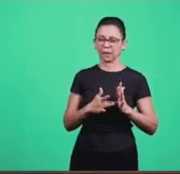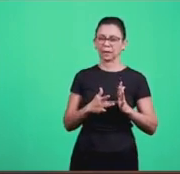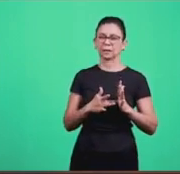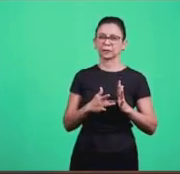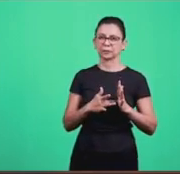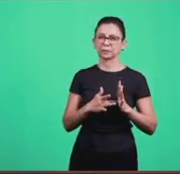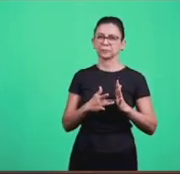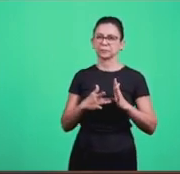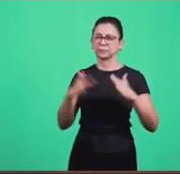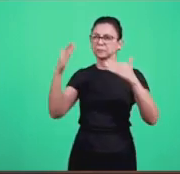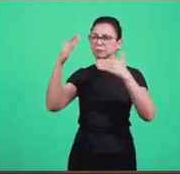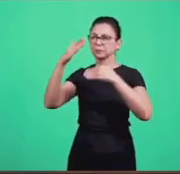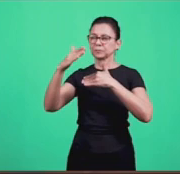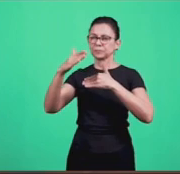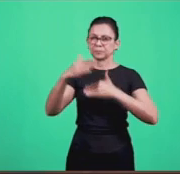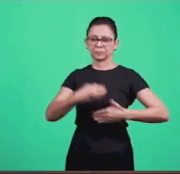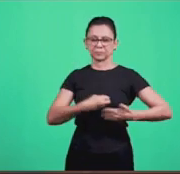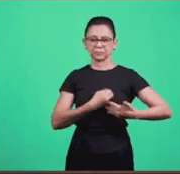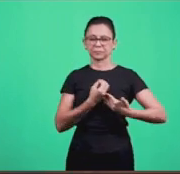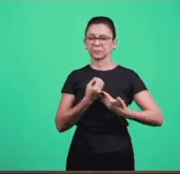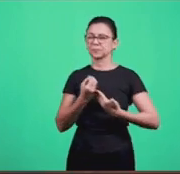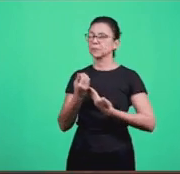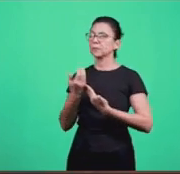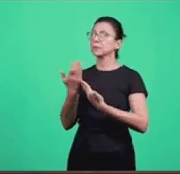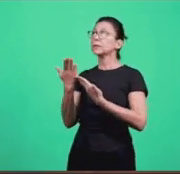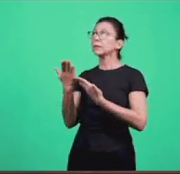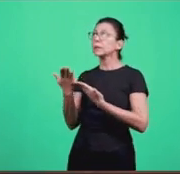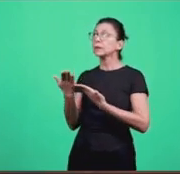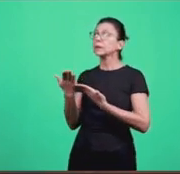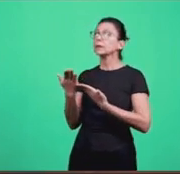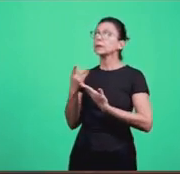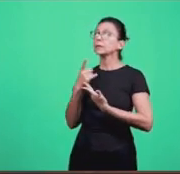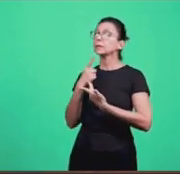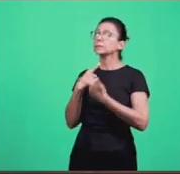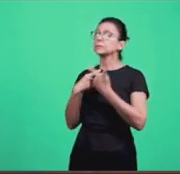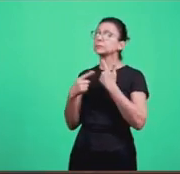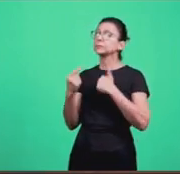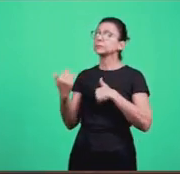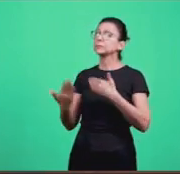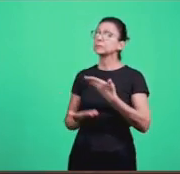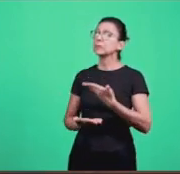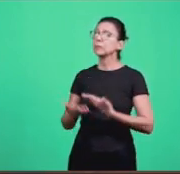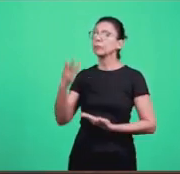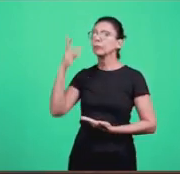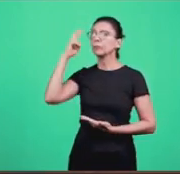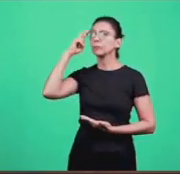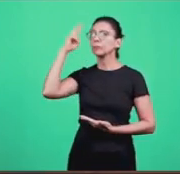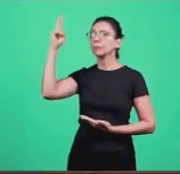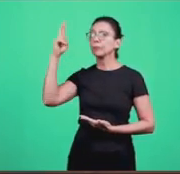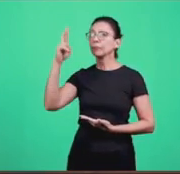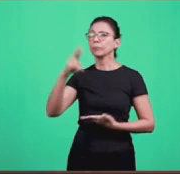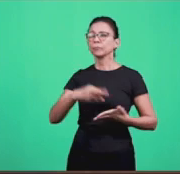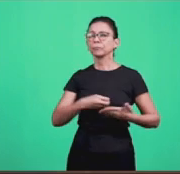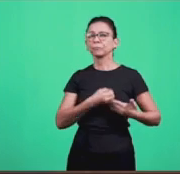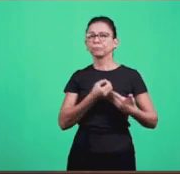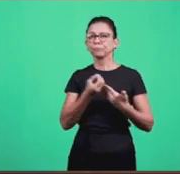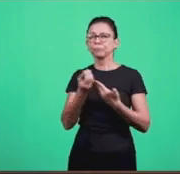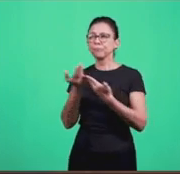por el poder que hay en la sangre de Jesús. Colocamos nuestras vidas. Oh Dios, deseamos